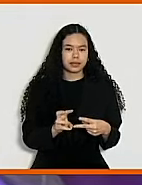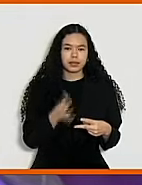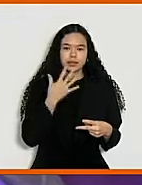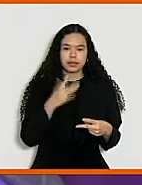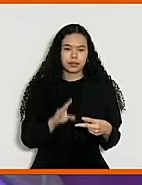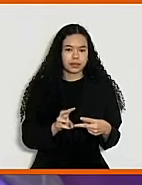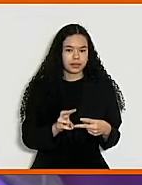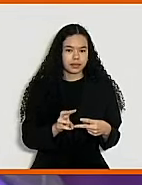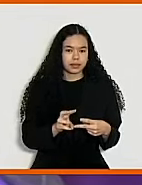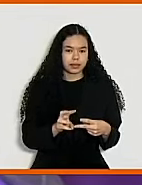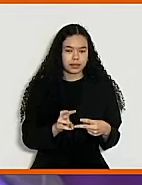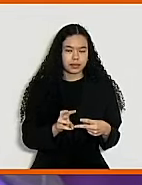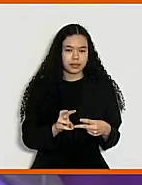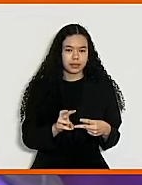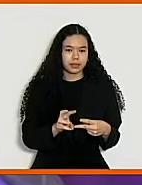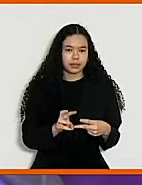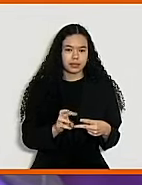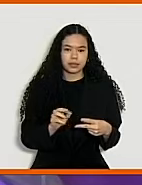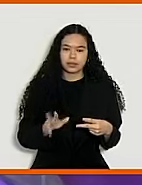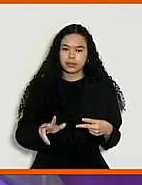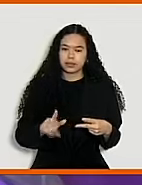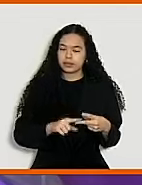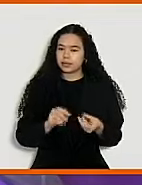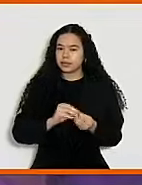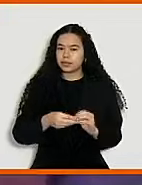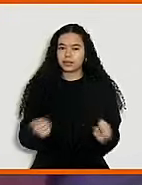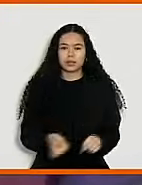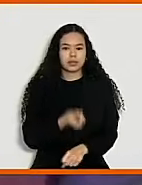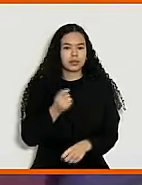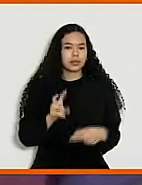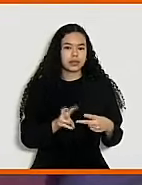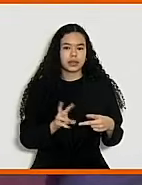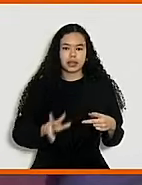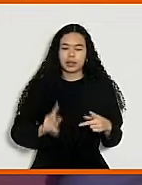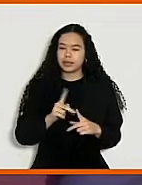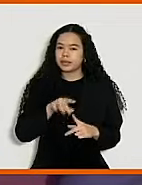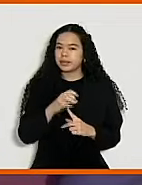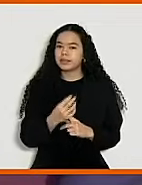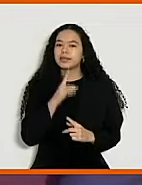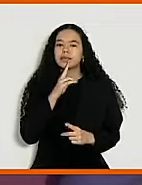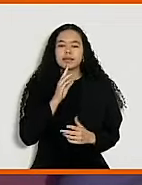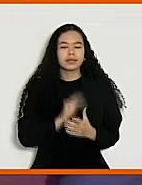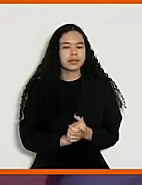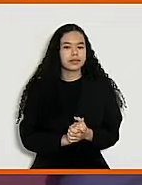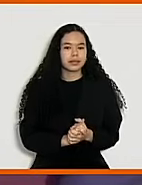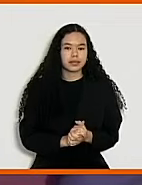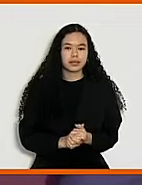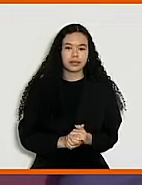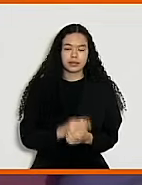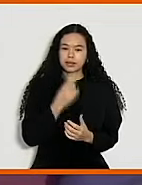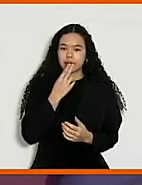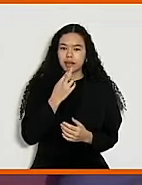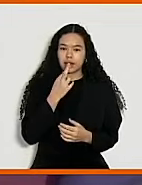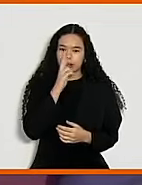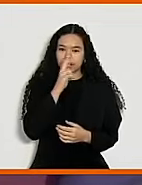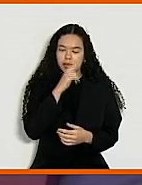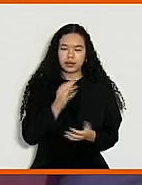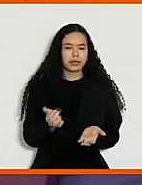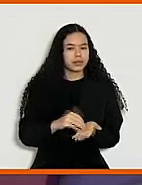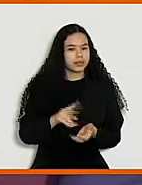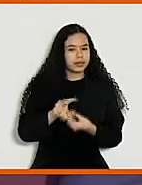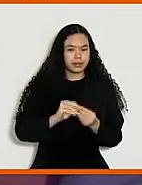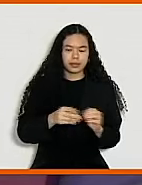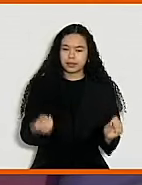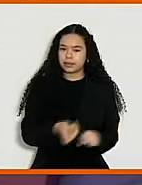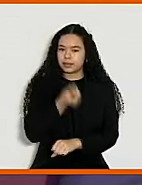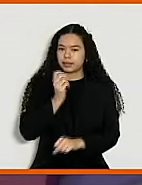suerte. El 3, número favorecido 63, con su catrachada Guasalo. Con gusto te repito los números ganadores para